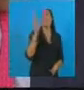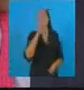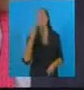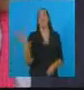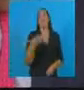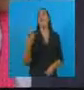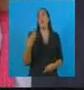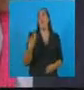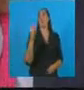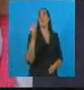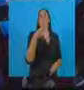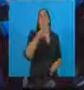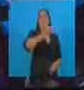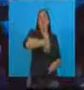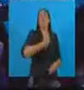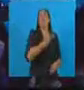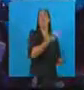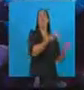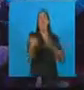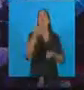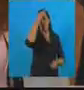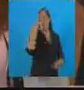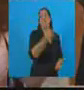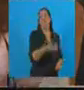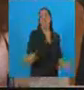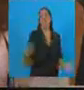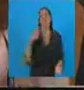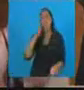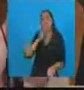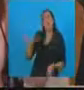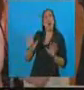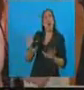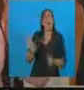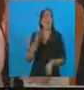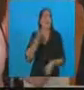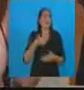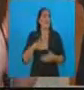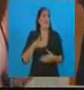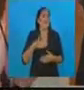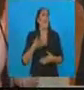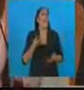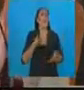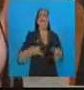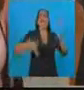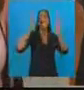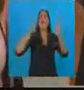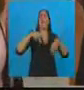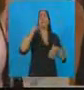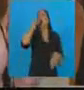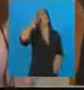nos da mucha alegría, nos da mucha alegría ver en los shoppings más importantes y